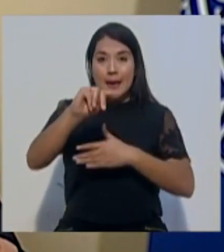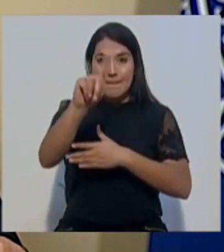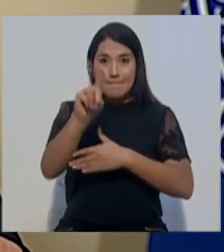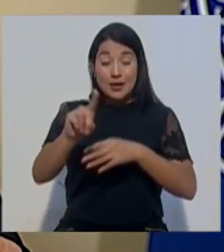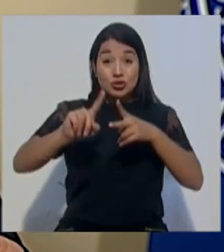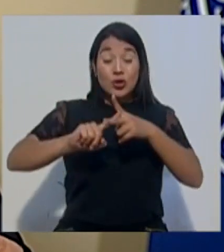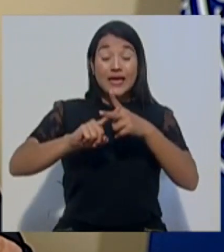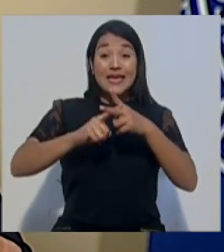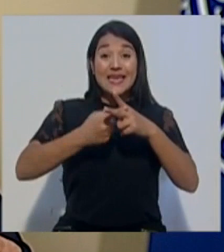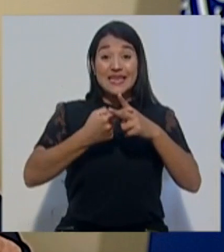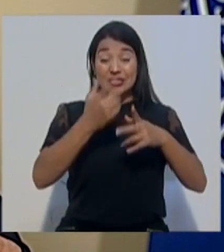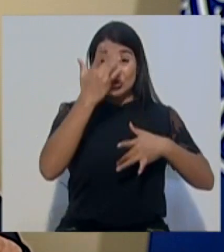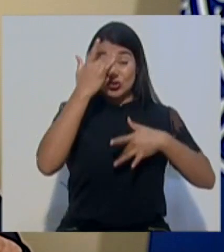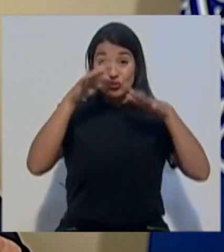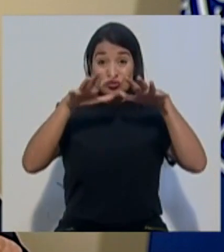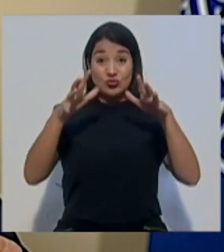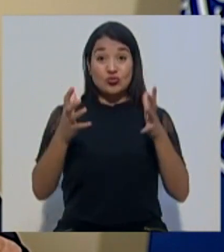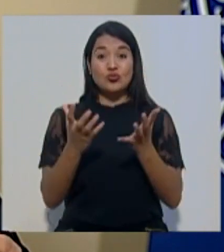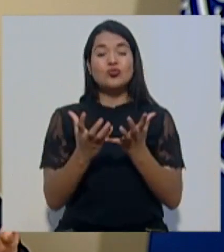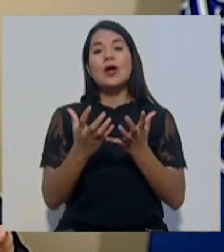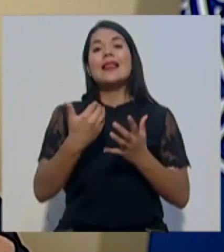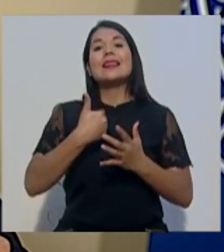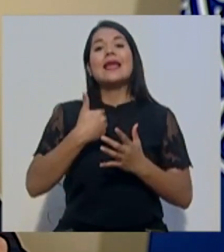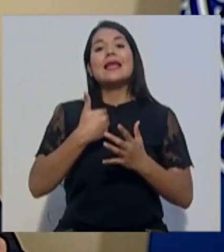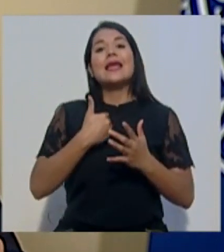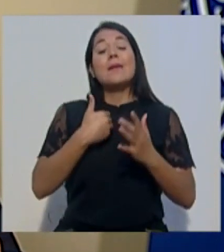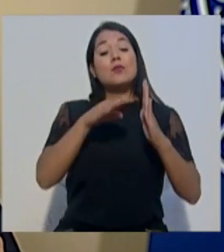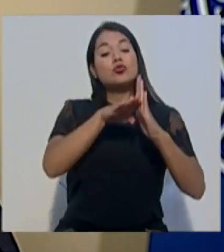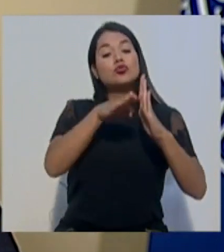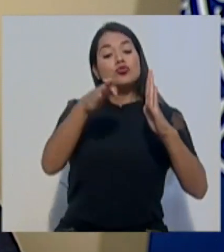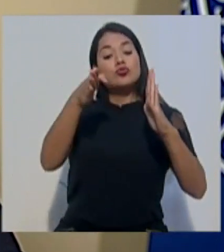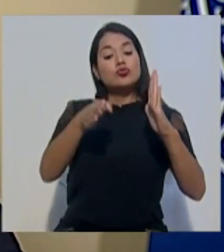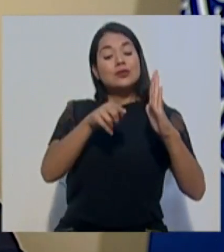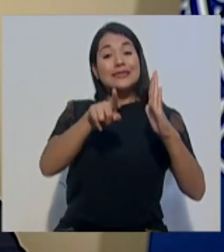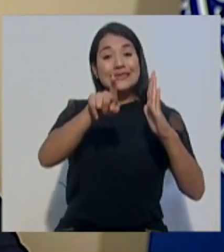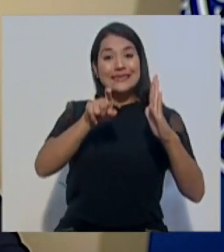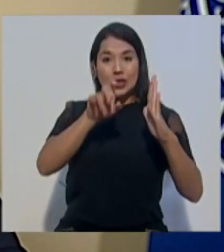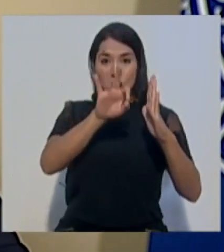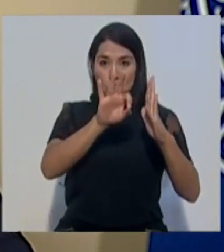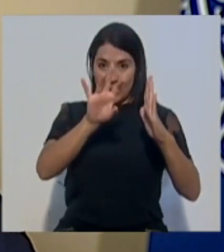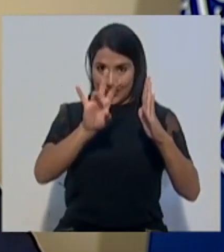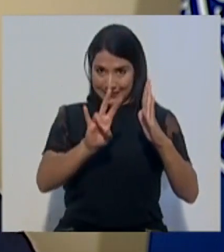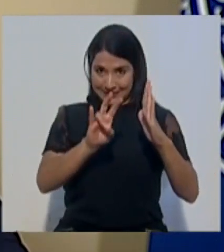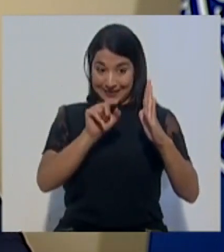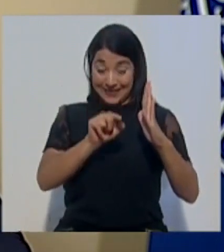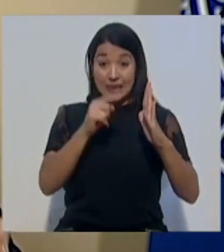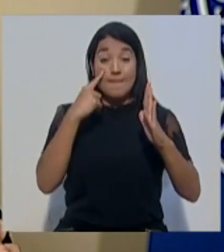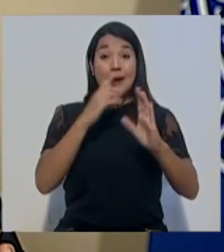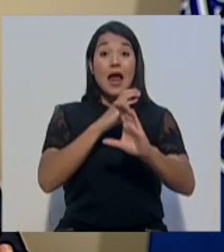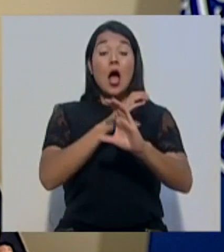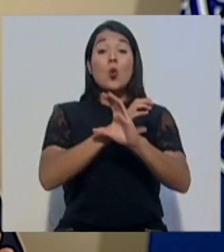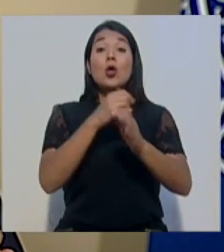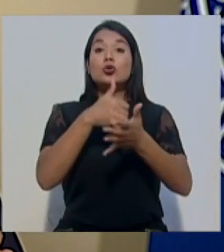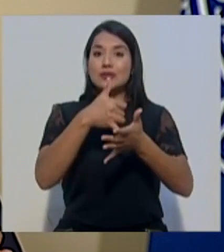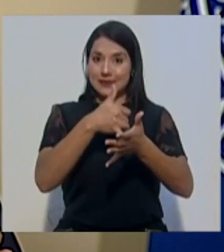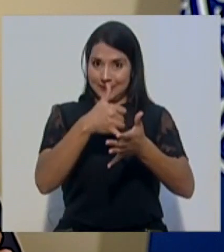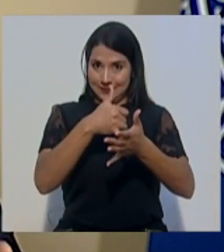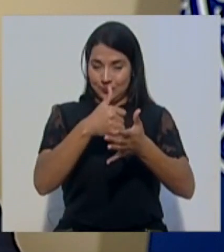el país 197 camas de unidades de cuidados intensivos, pero solo